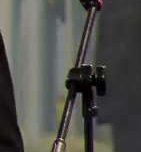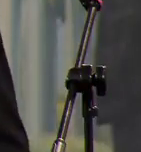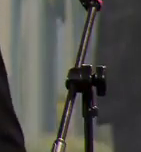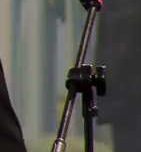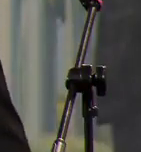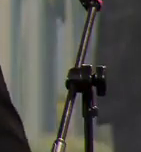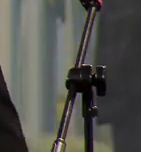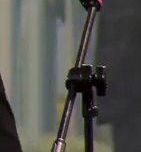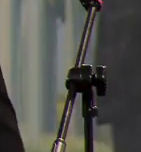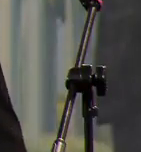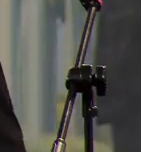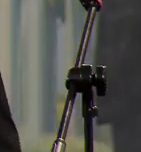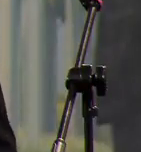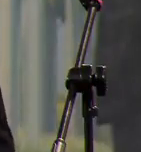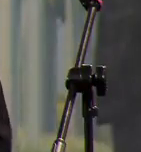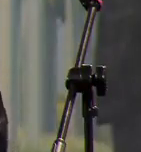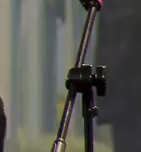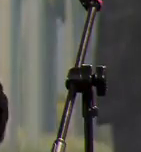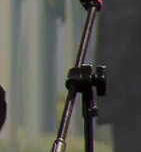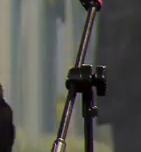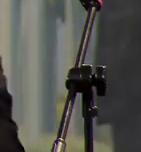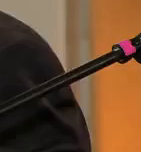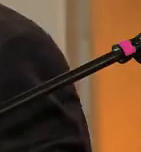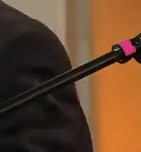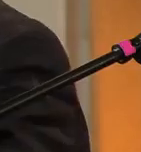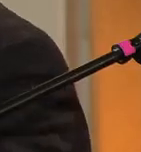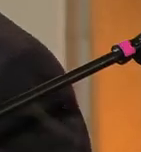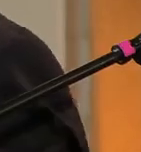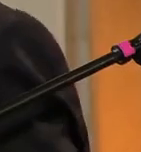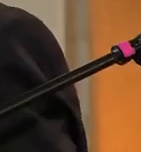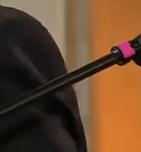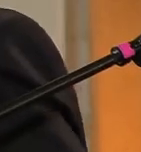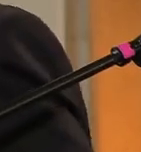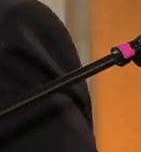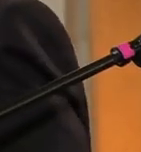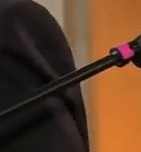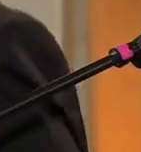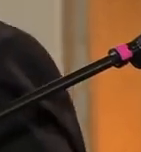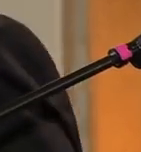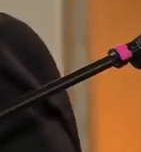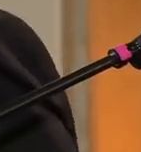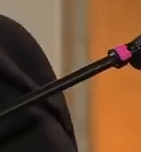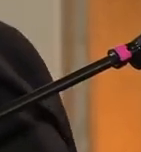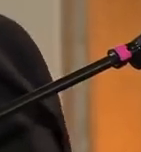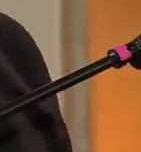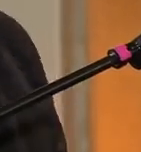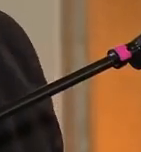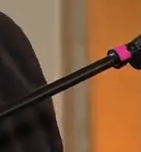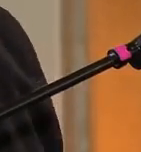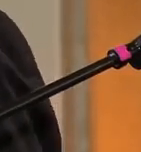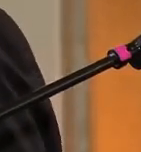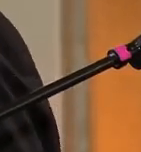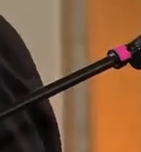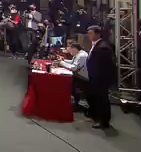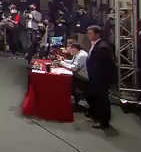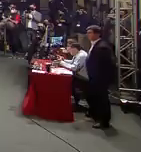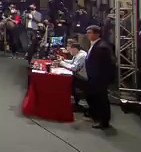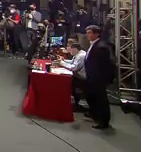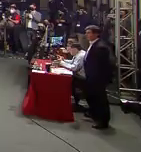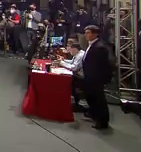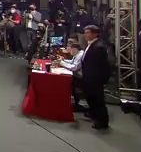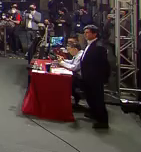ay amor, hacerte venir para encender la ciudad y el sol con ademanes de